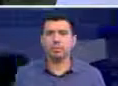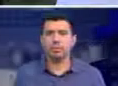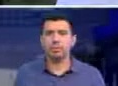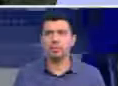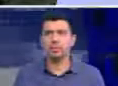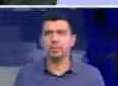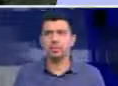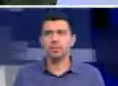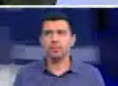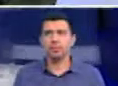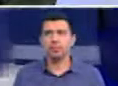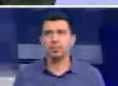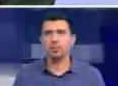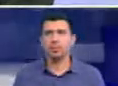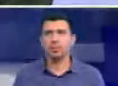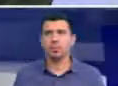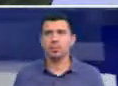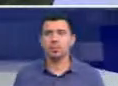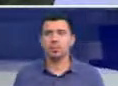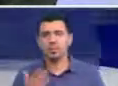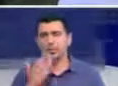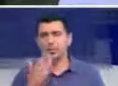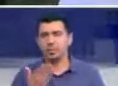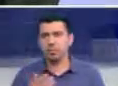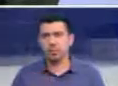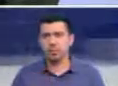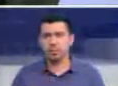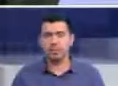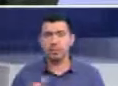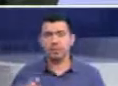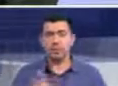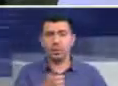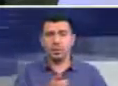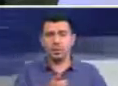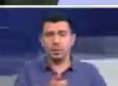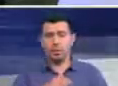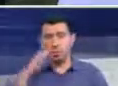Muchísimas gracias, y la Seccional de Tránsito y Transporte de Cúcuta está dispuesta para los ciudadanos.